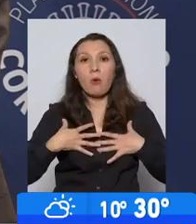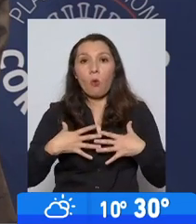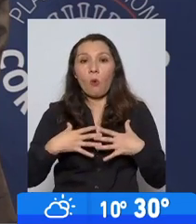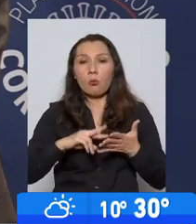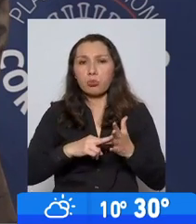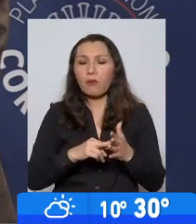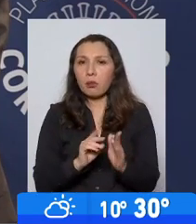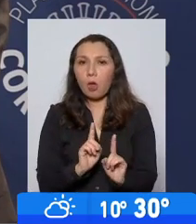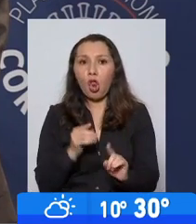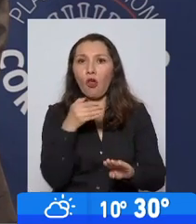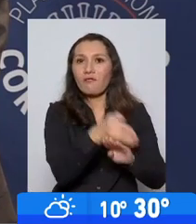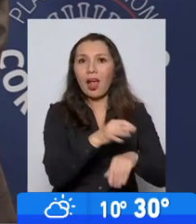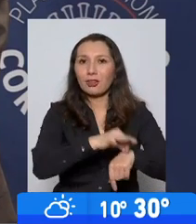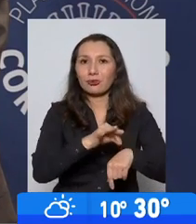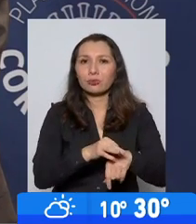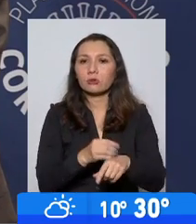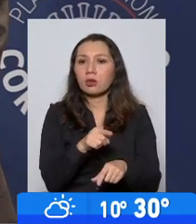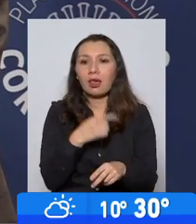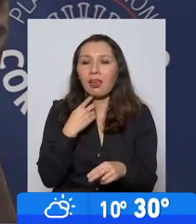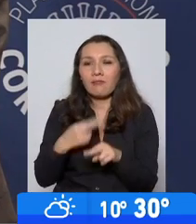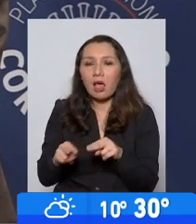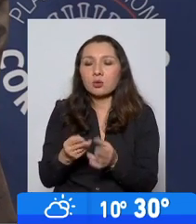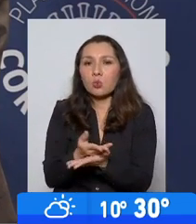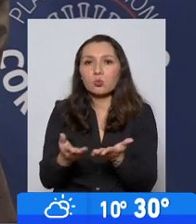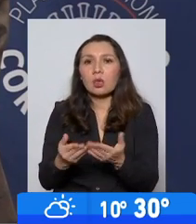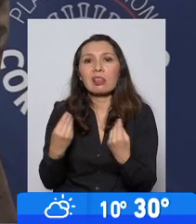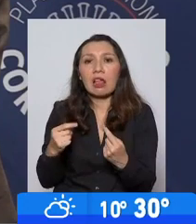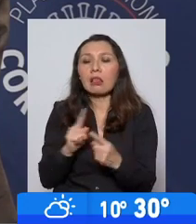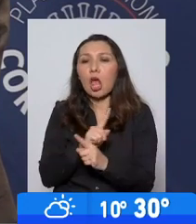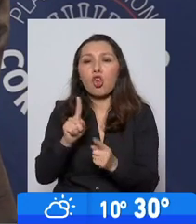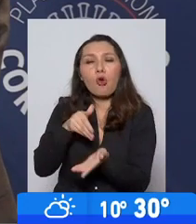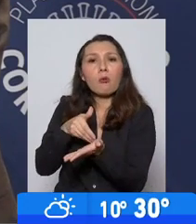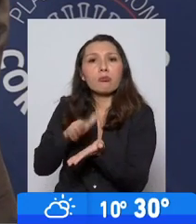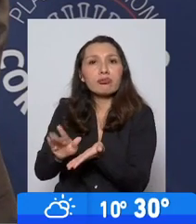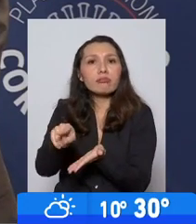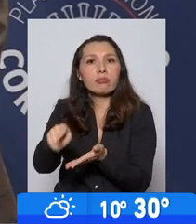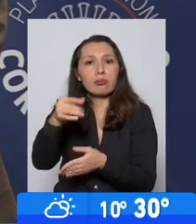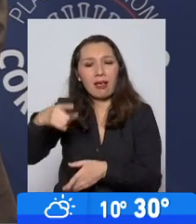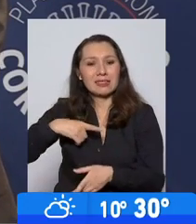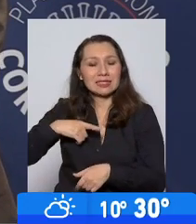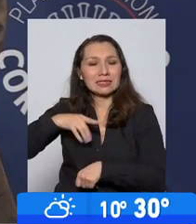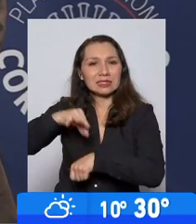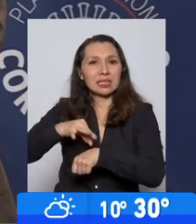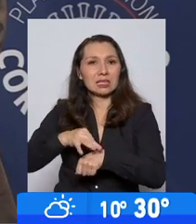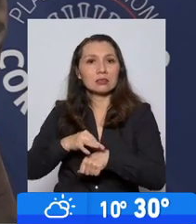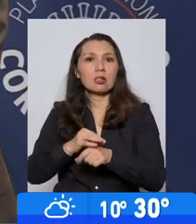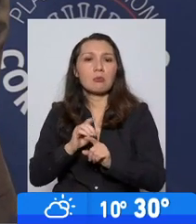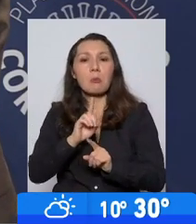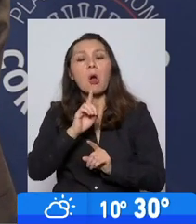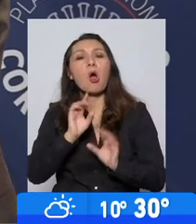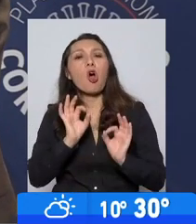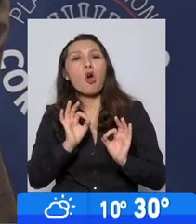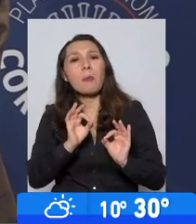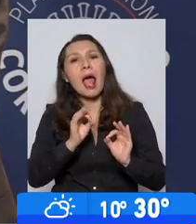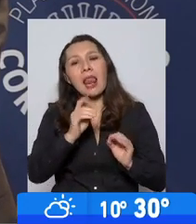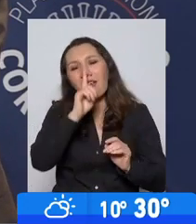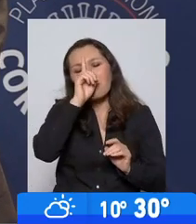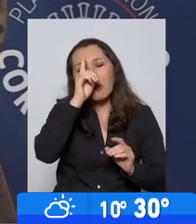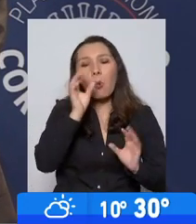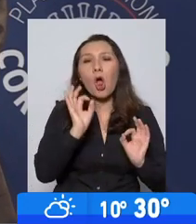respiratorias. ¿Qué van a hacer ustedes para evitar que se rechacen licencias de enfermedades comunes, durante la